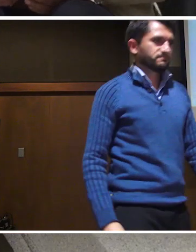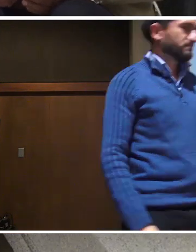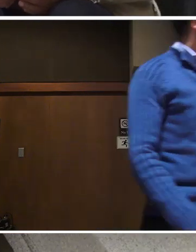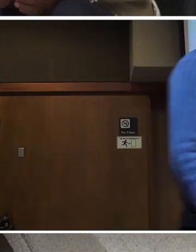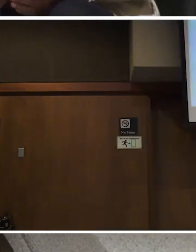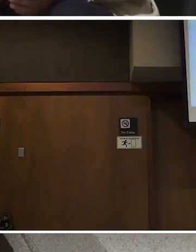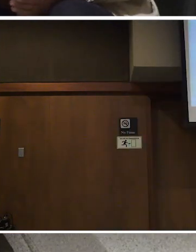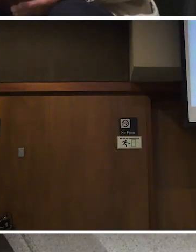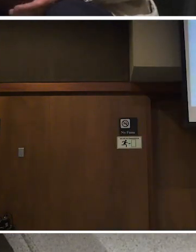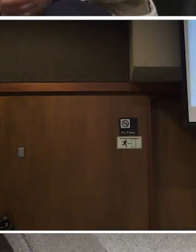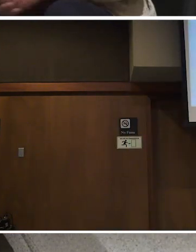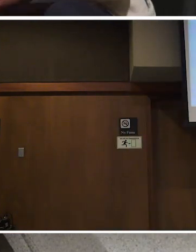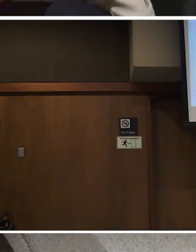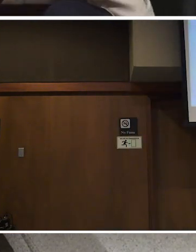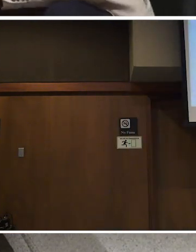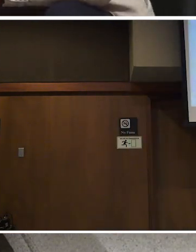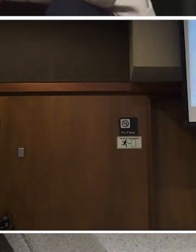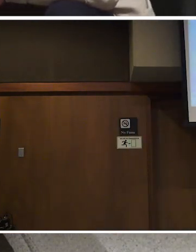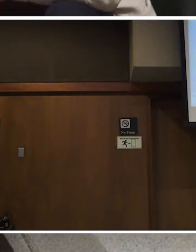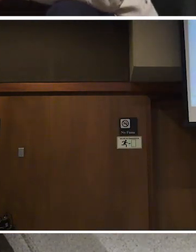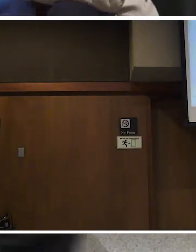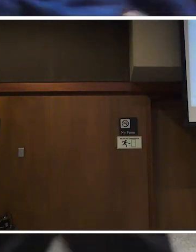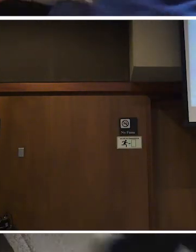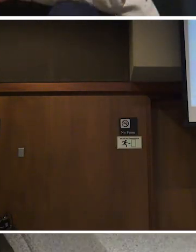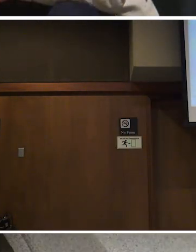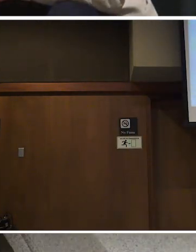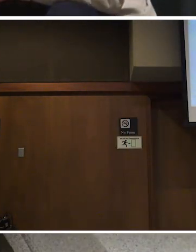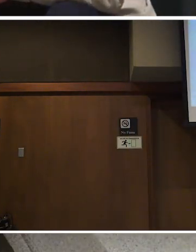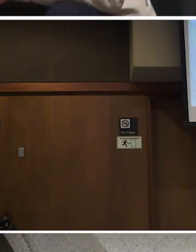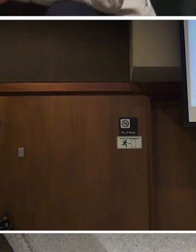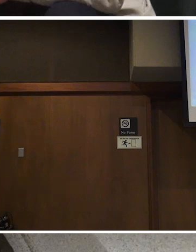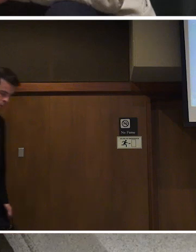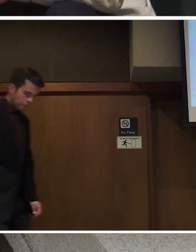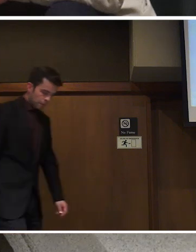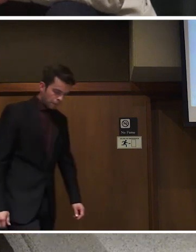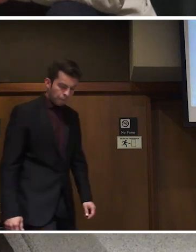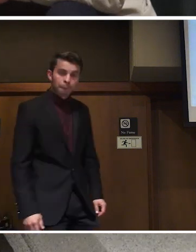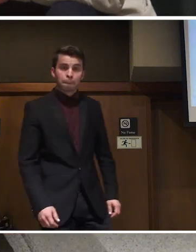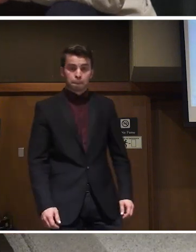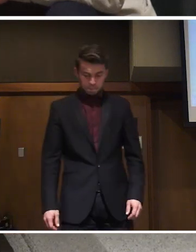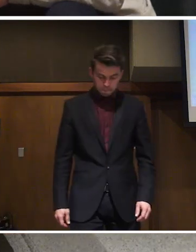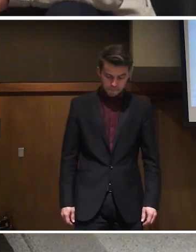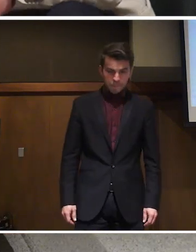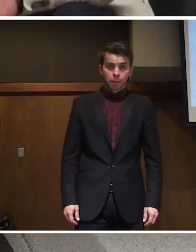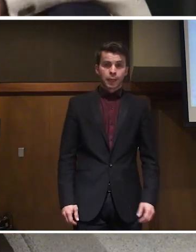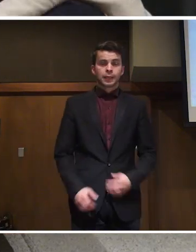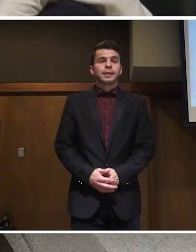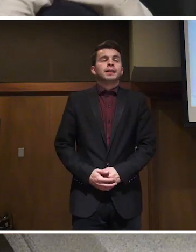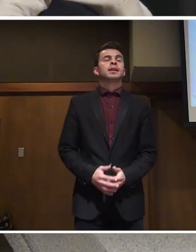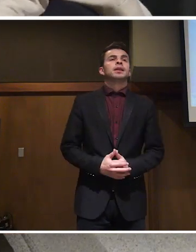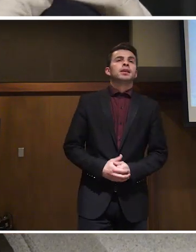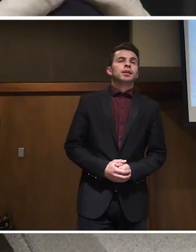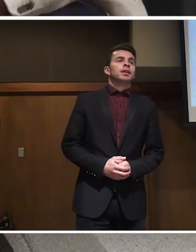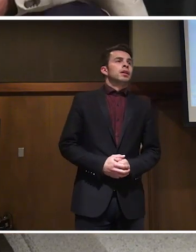¿Qué piensa usted al respecto del archivo de acá de la biblioteca y cómo se puede resolver esto? Bueno,